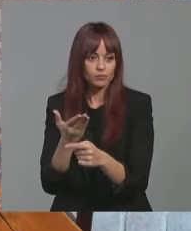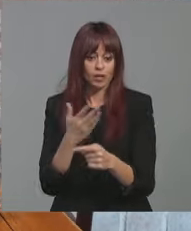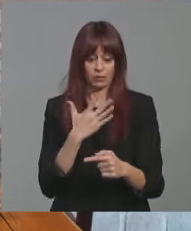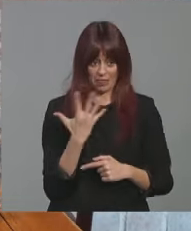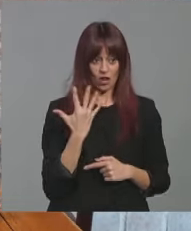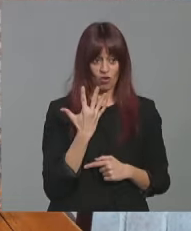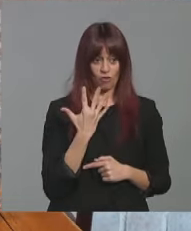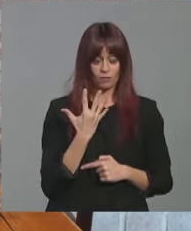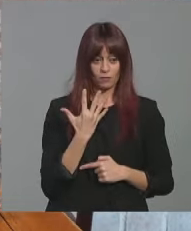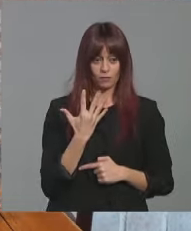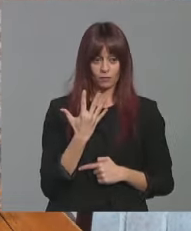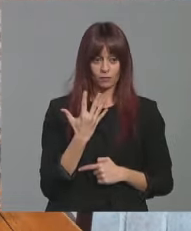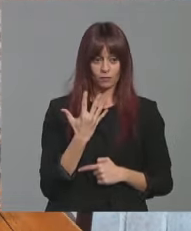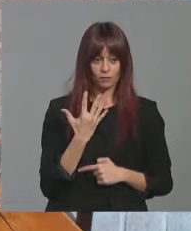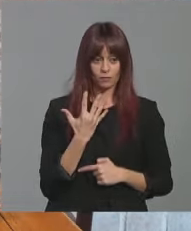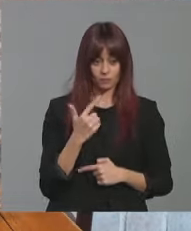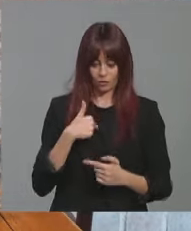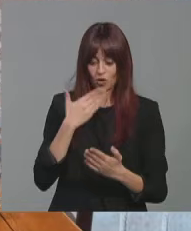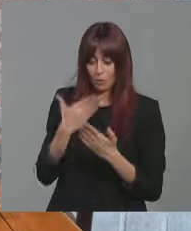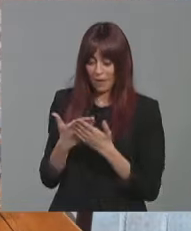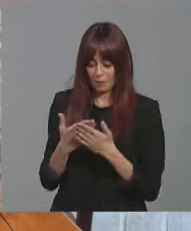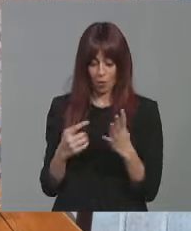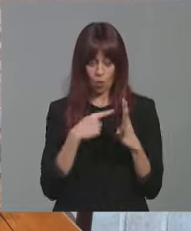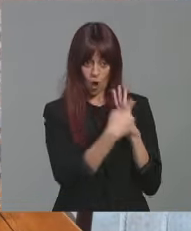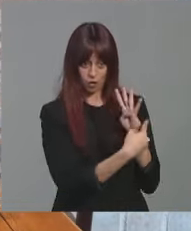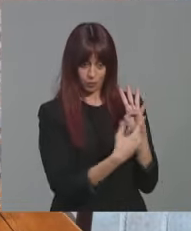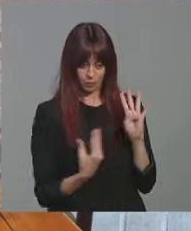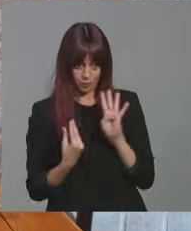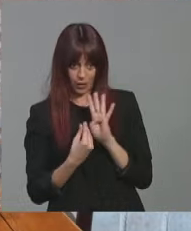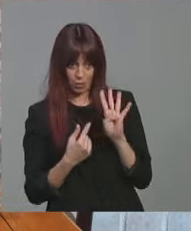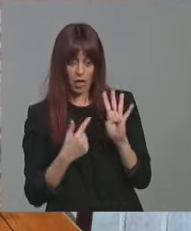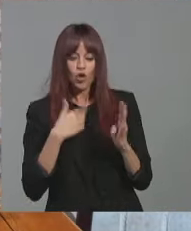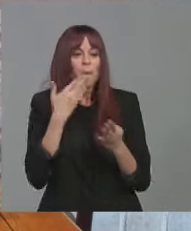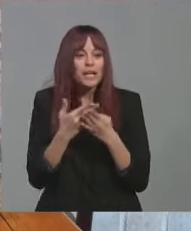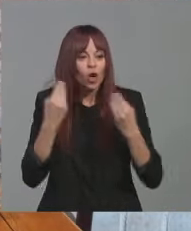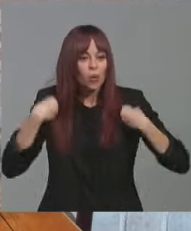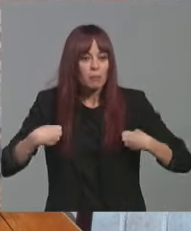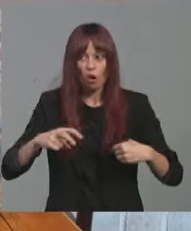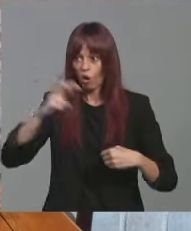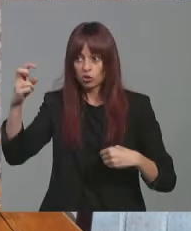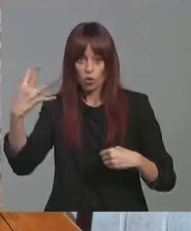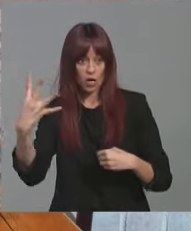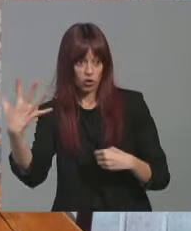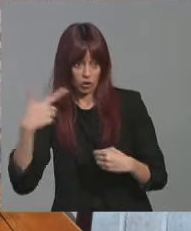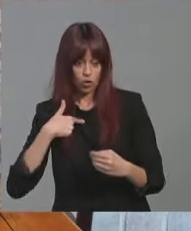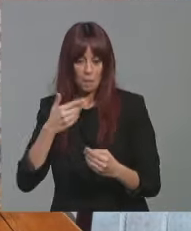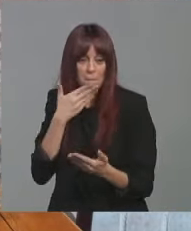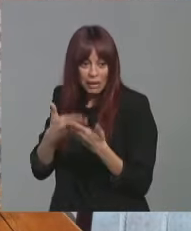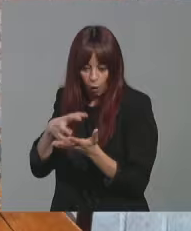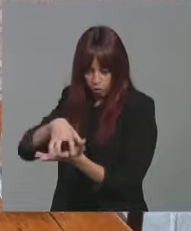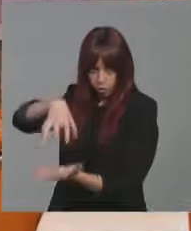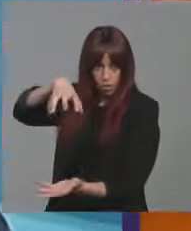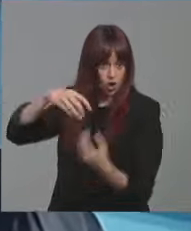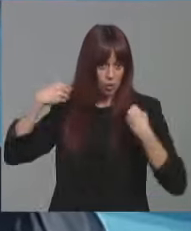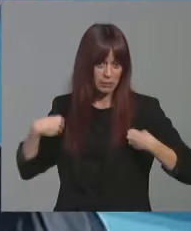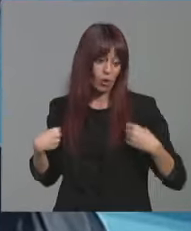cinco Pues lo mismo que los cuatro que me acompañaban más aparte una mesa que era de otros cuatro o cinco Bueno pues la